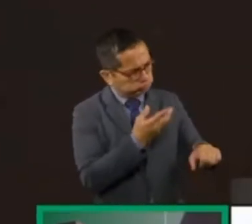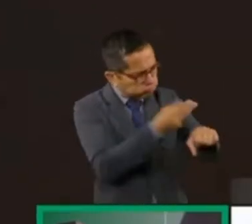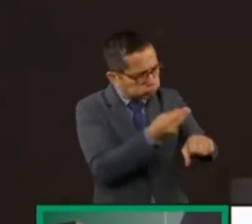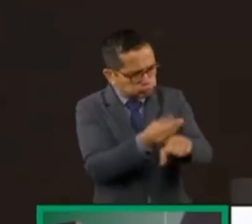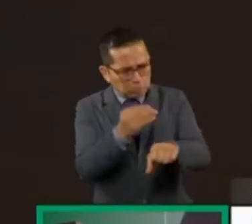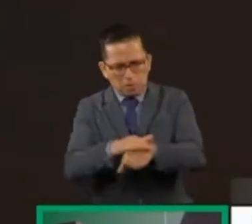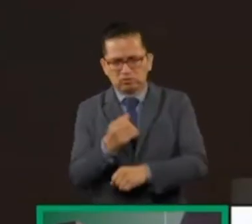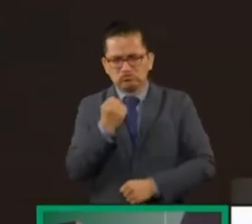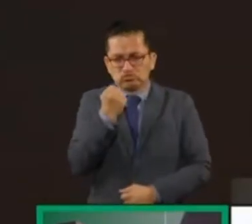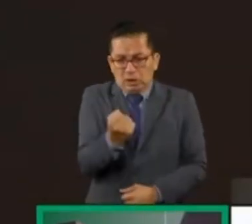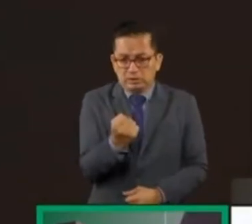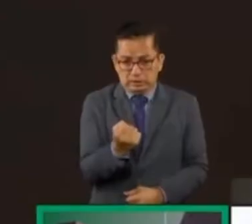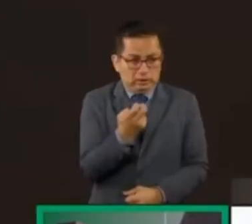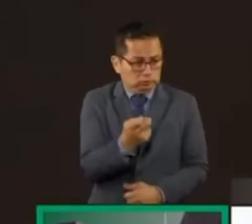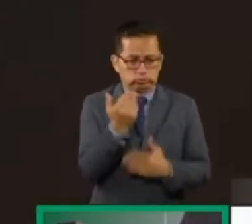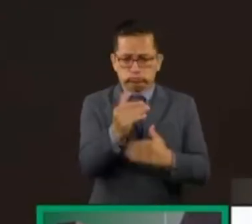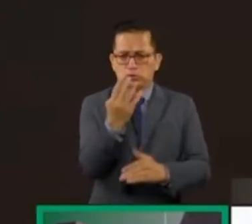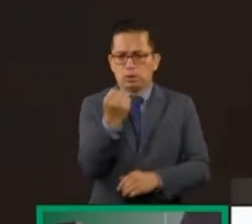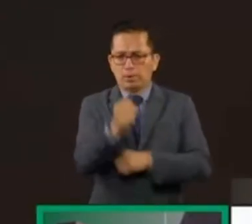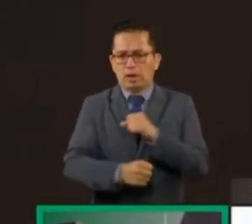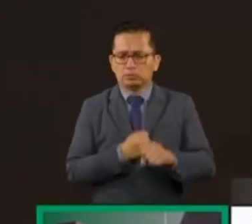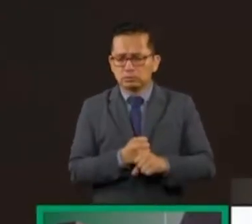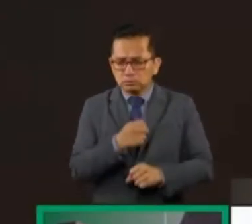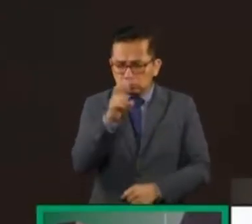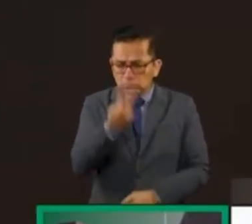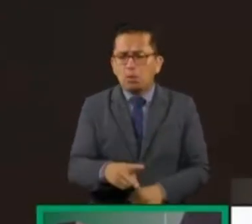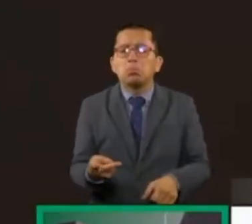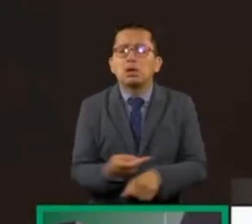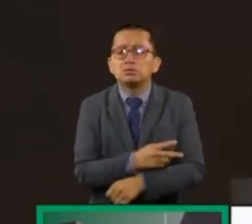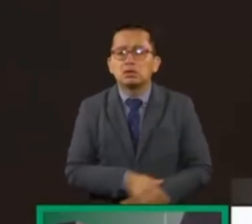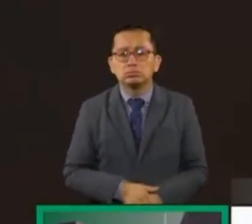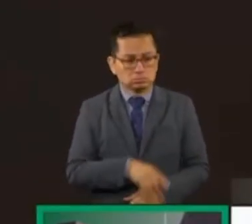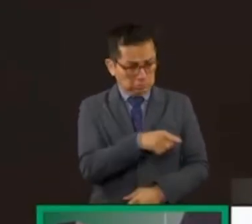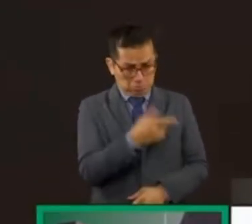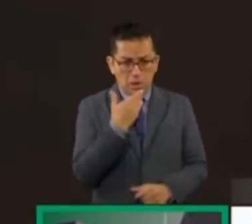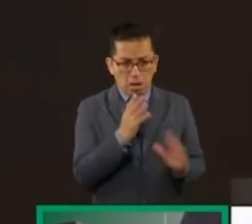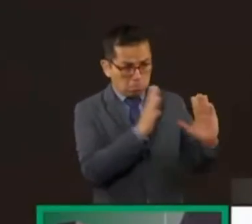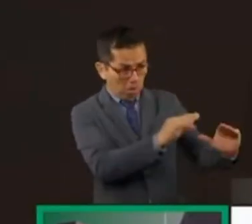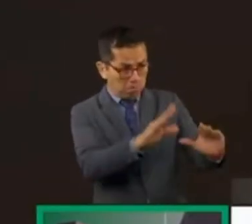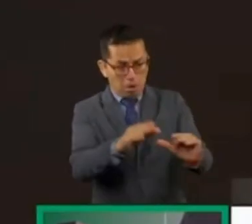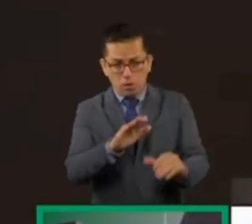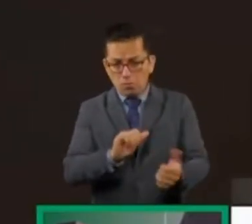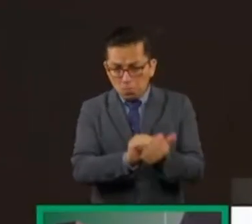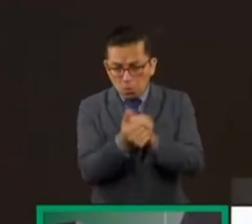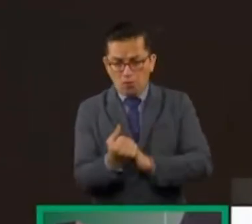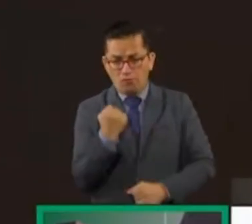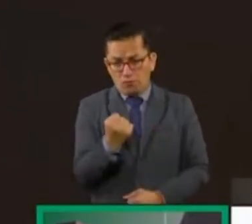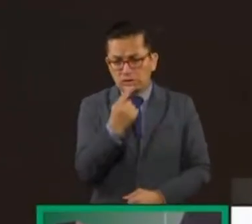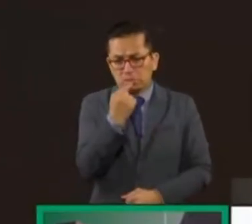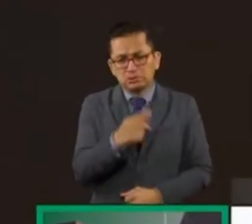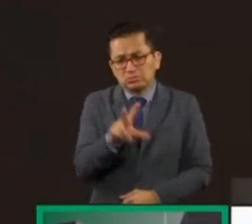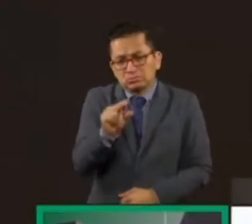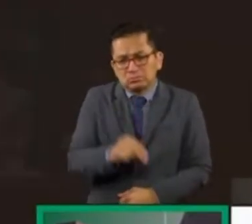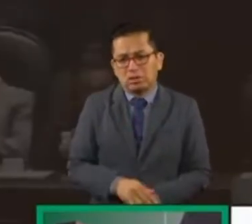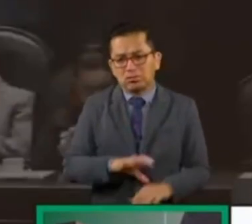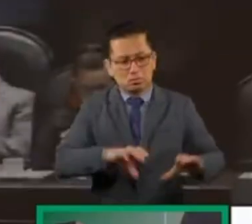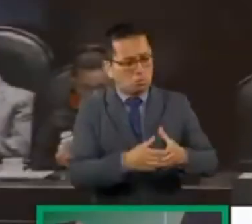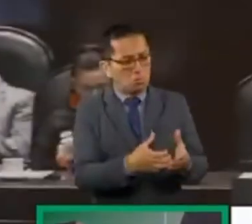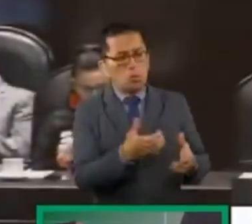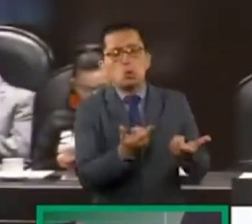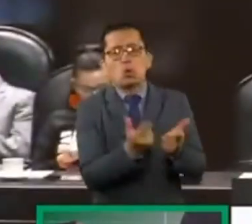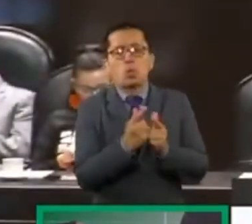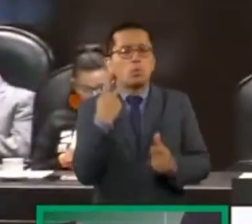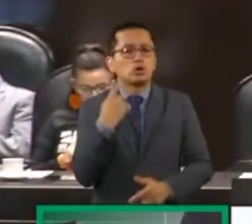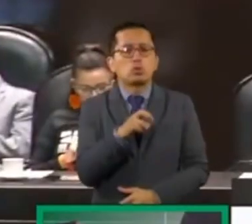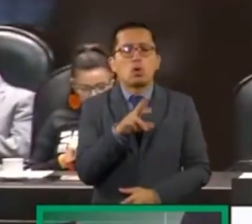Morena y aliados los abandonaron. Hoy, en lugar de construir un camino hacia la paz civil, se quiere normalizar la